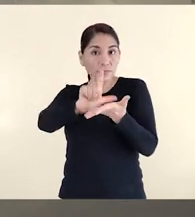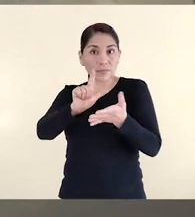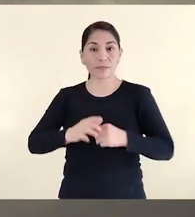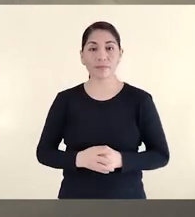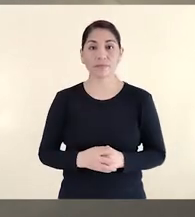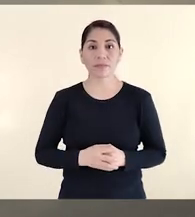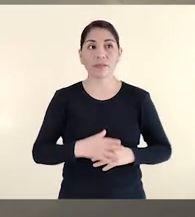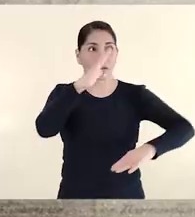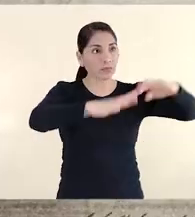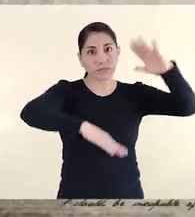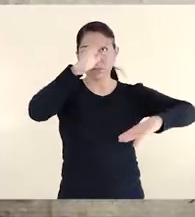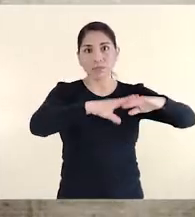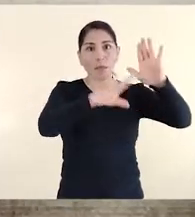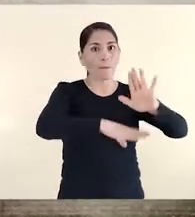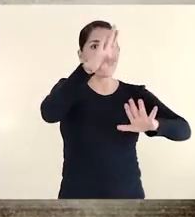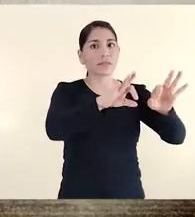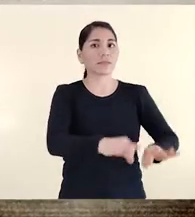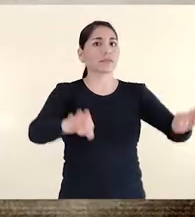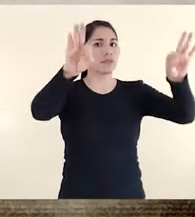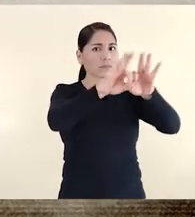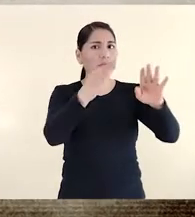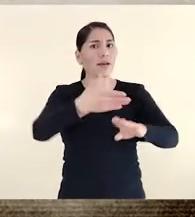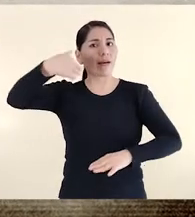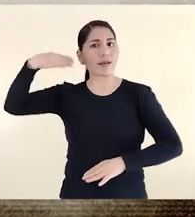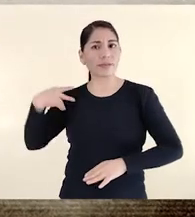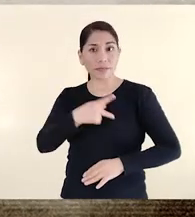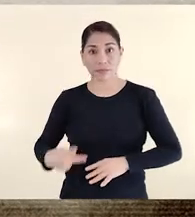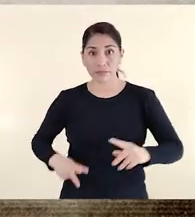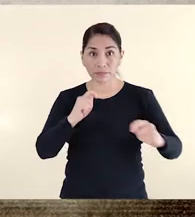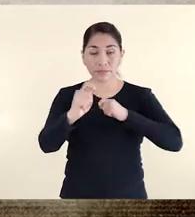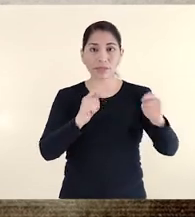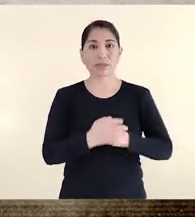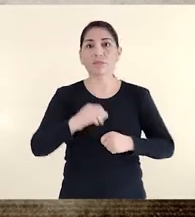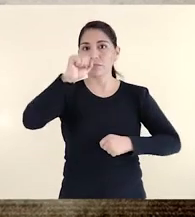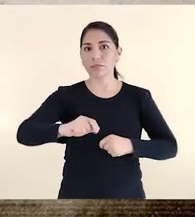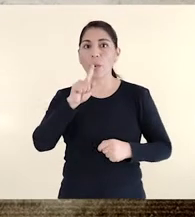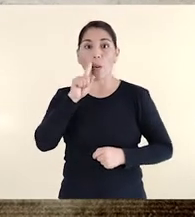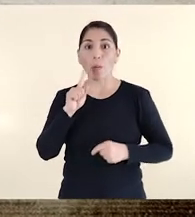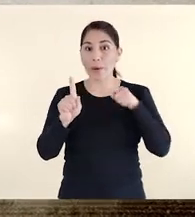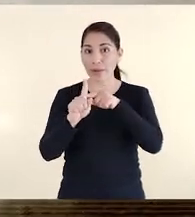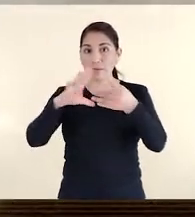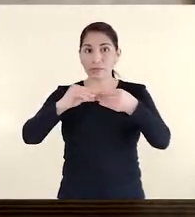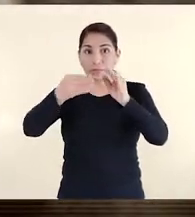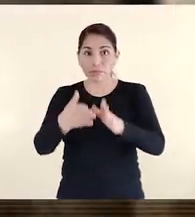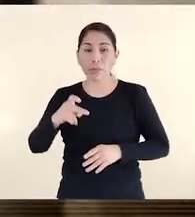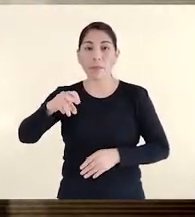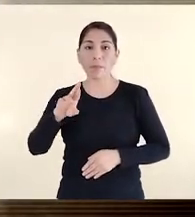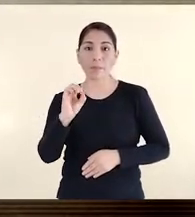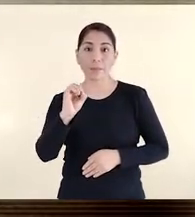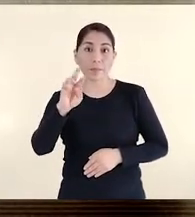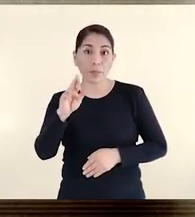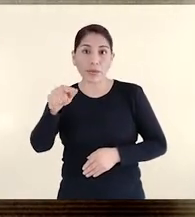Muralla de Lima. Quizás una de las obras más sobredimensionadas del viejo virreinato. Tanto así que el historiador Porras